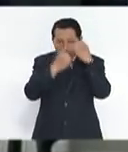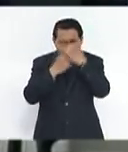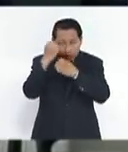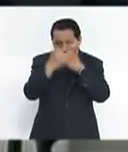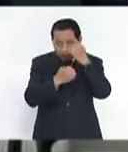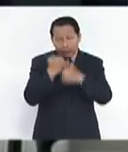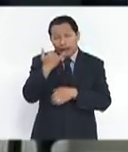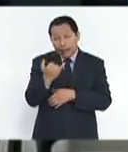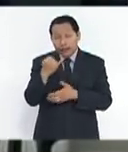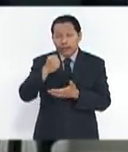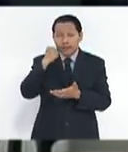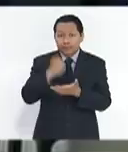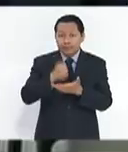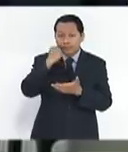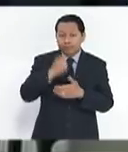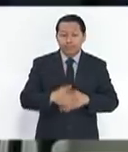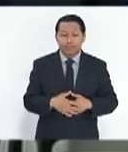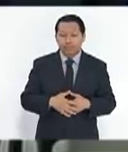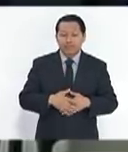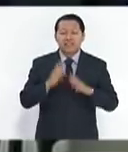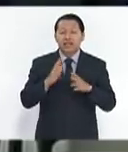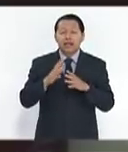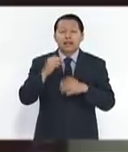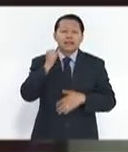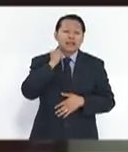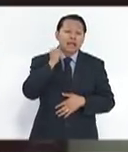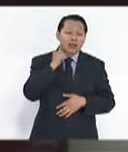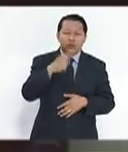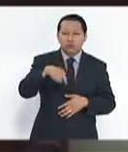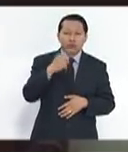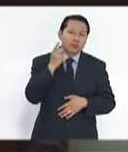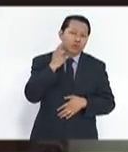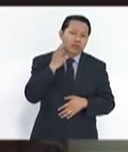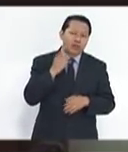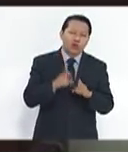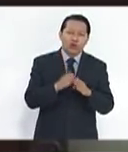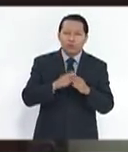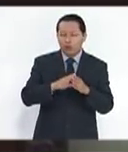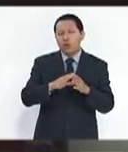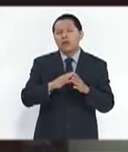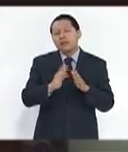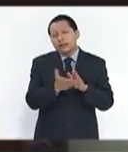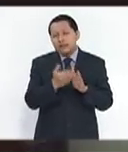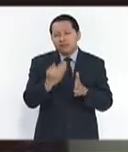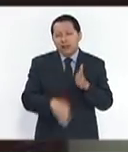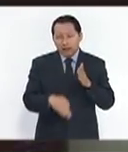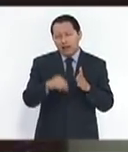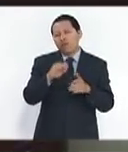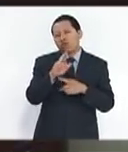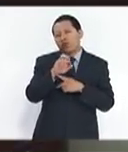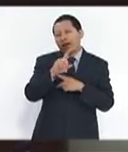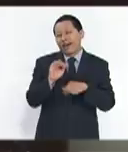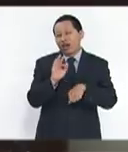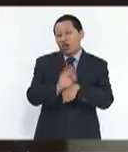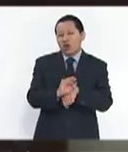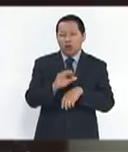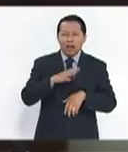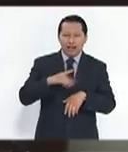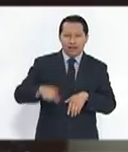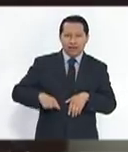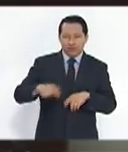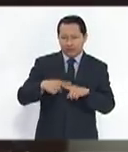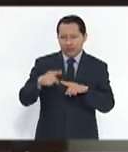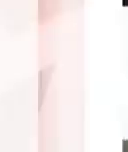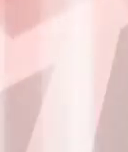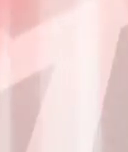y eventual aprobación. Ya en el Senado, los legisladores dejaron pendientes la eliminación del fuero a funcionarios públicos. Se seguirá discutiendo en los